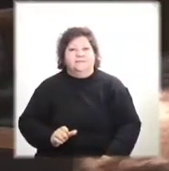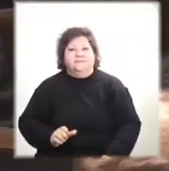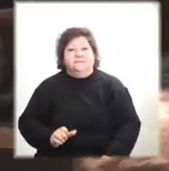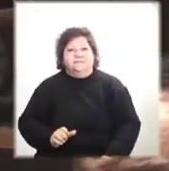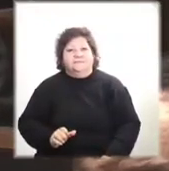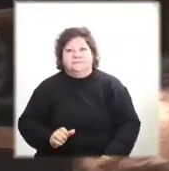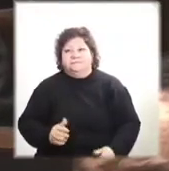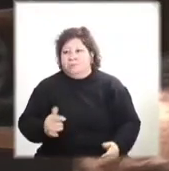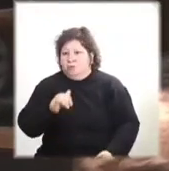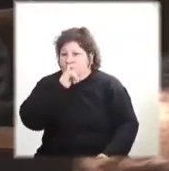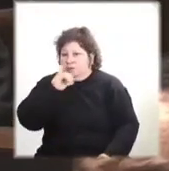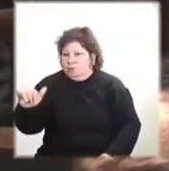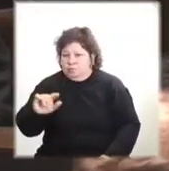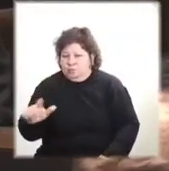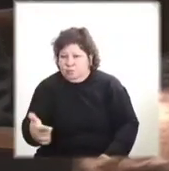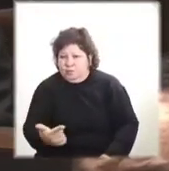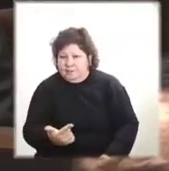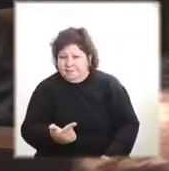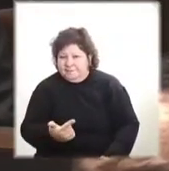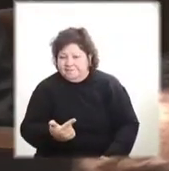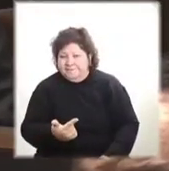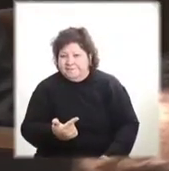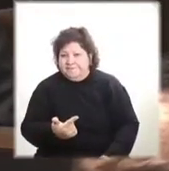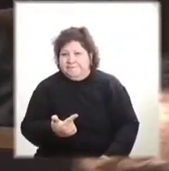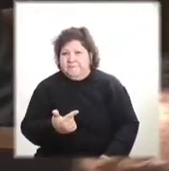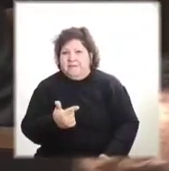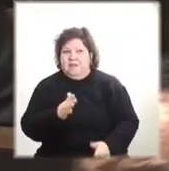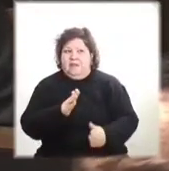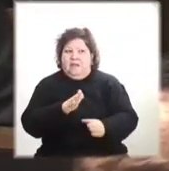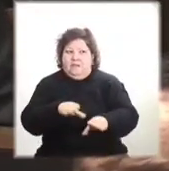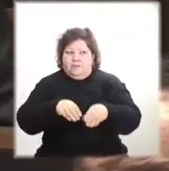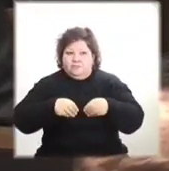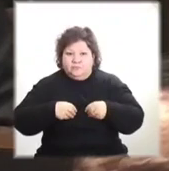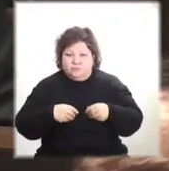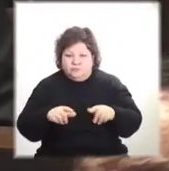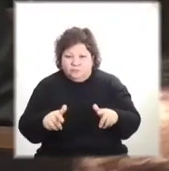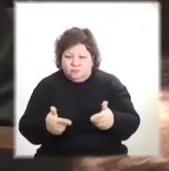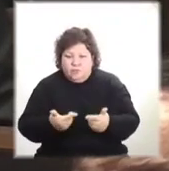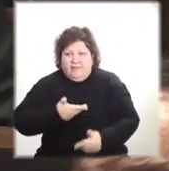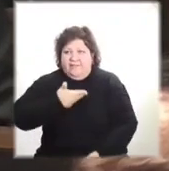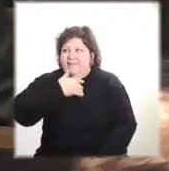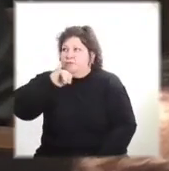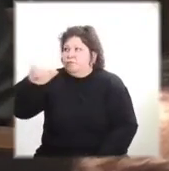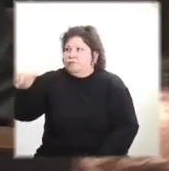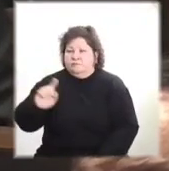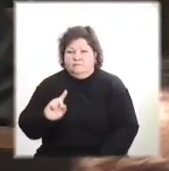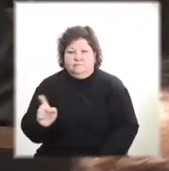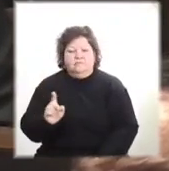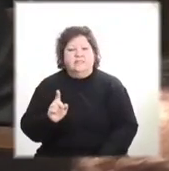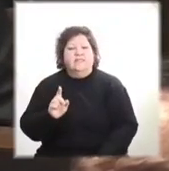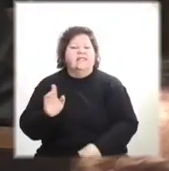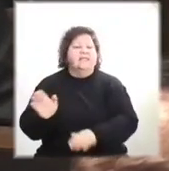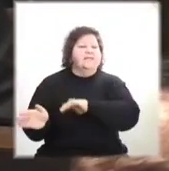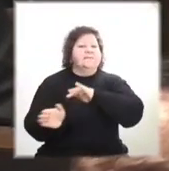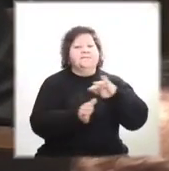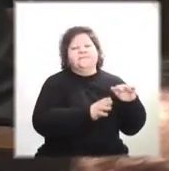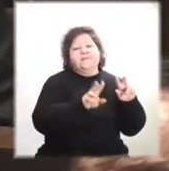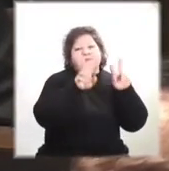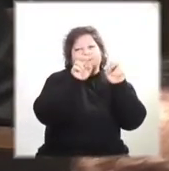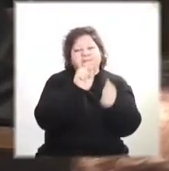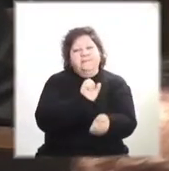no ha habido ninguna denuncia con respecto a ninguna adopción. En lo que respecta a la prisión,